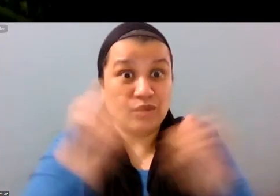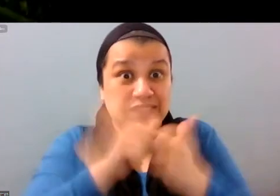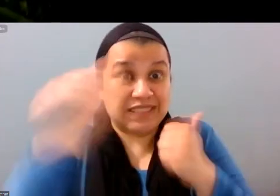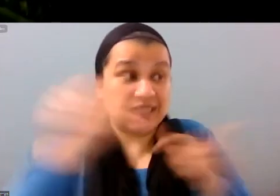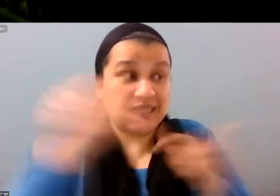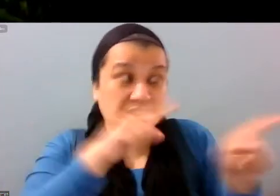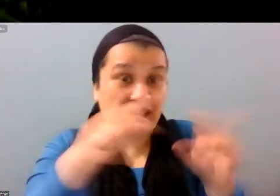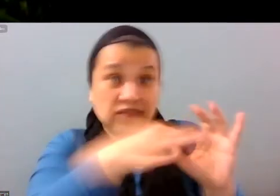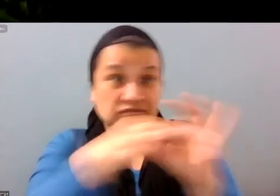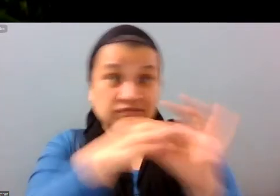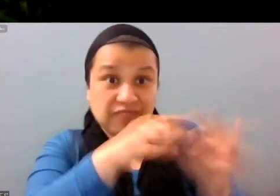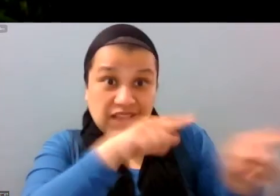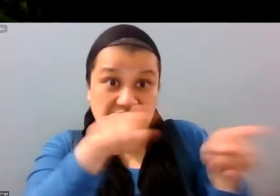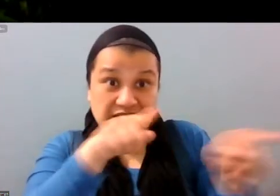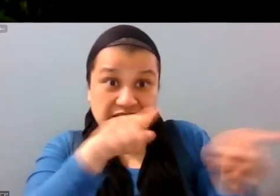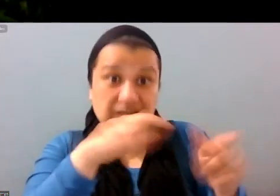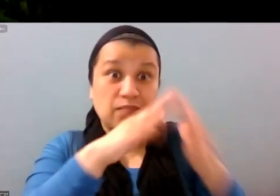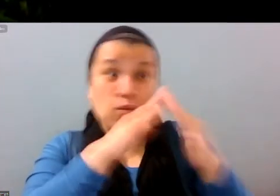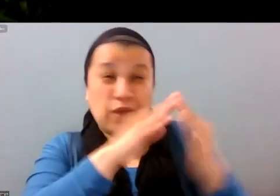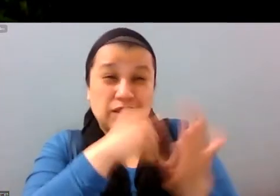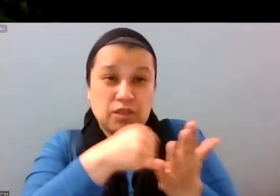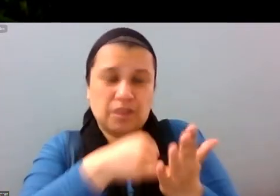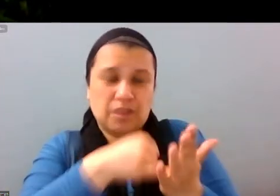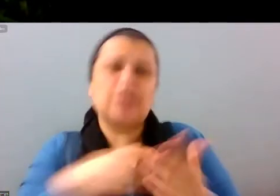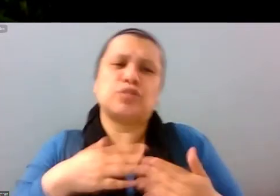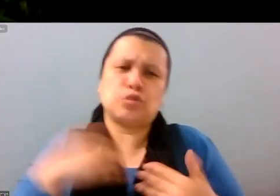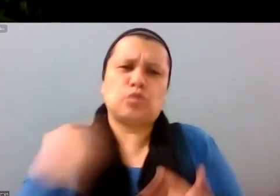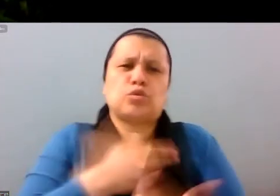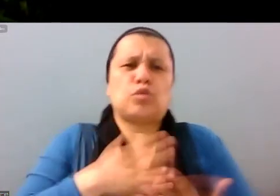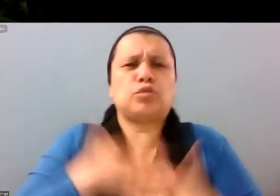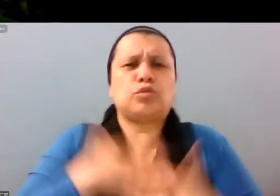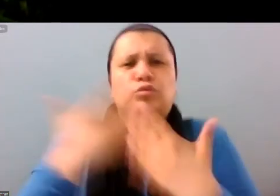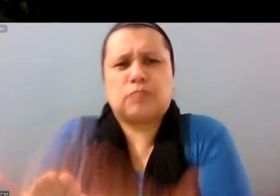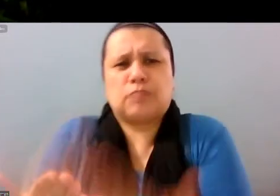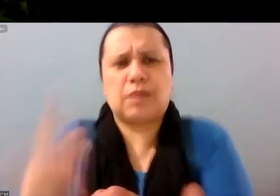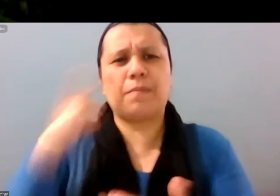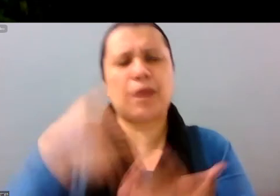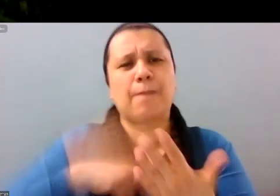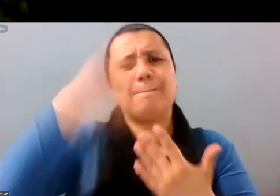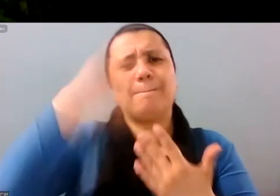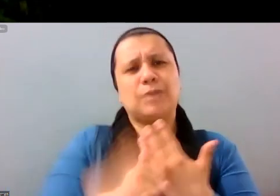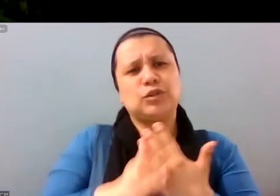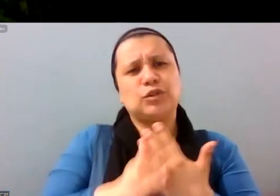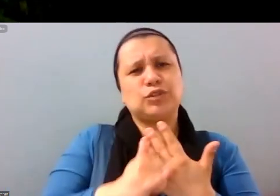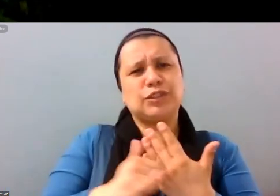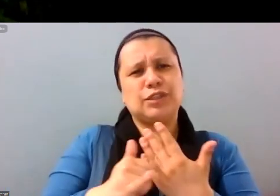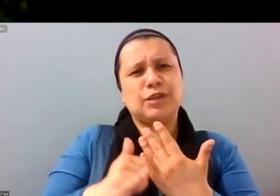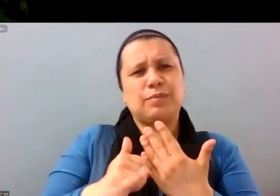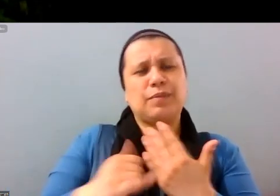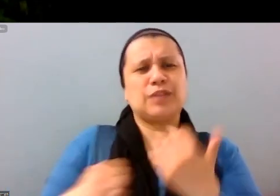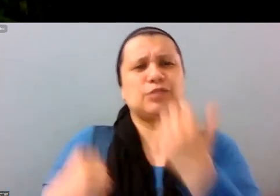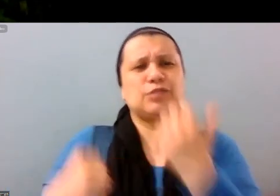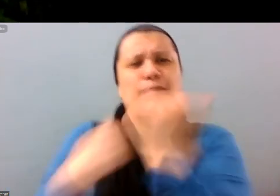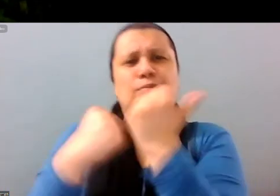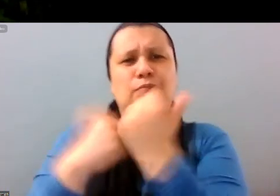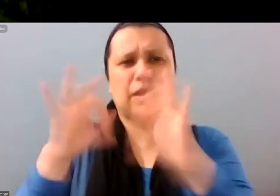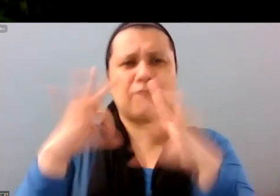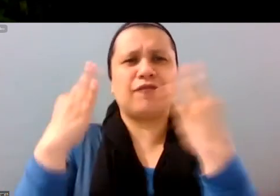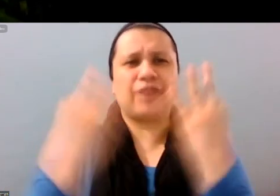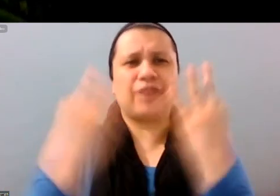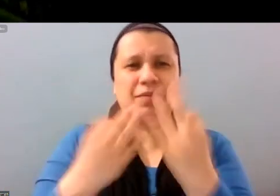ponerle la escuela a su disposición para que pudiéramos hacer un proyecto de este acompañamiento a familias muchas